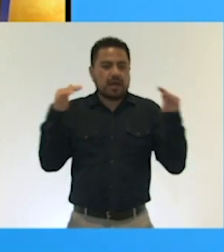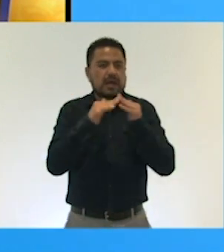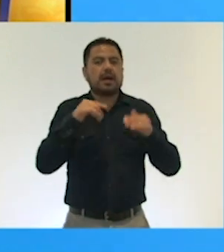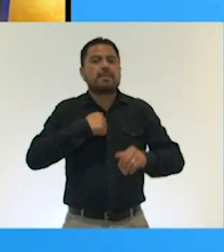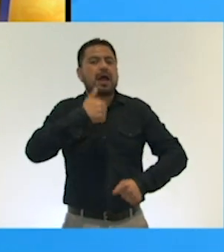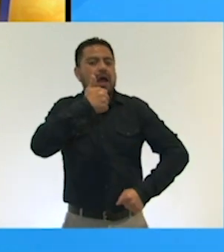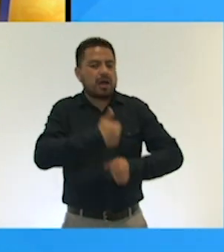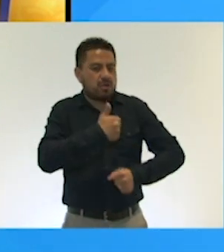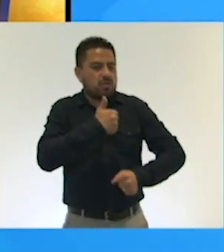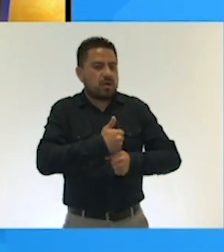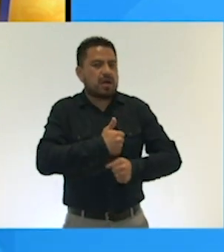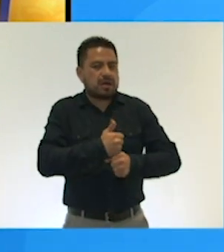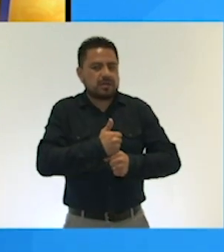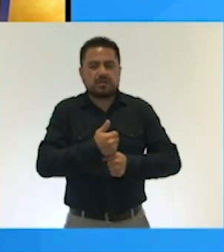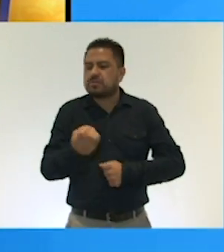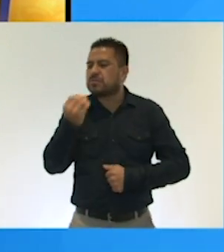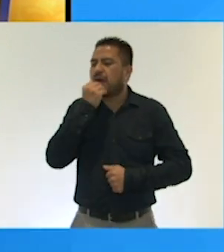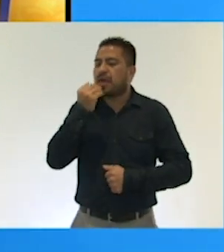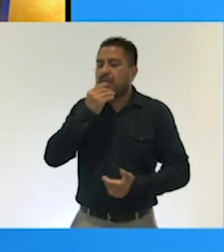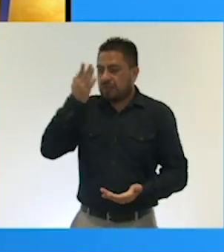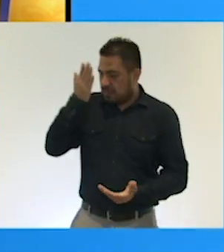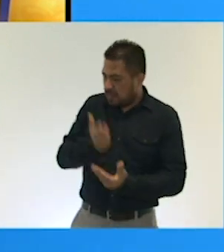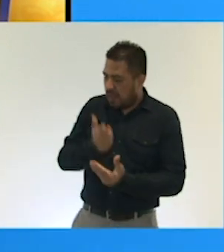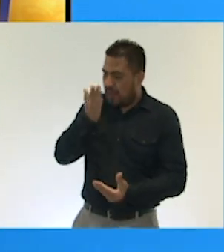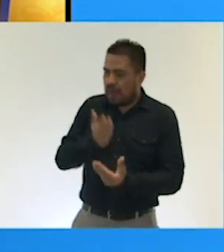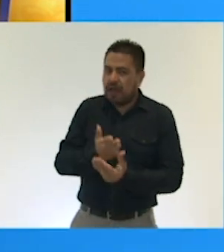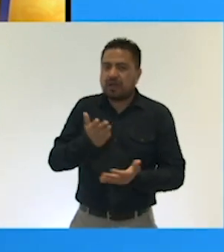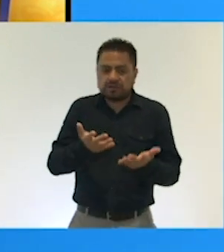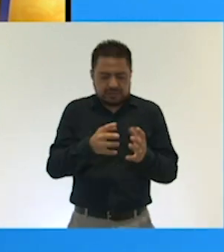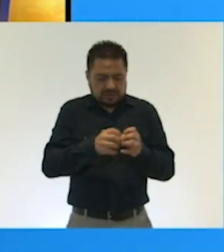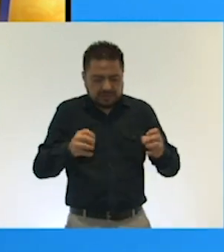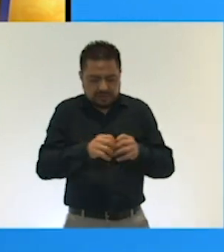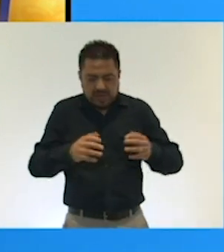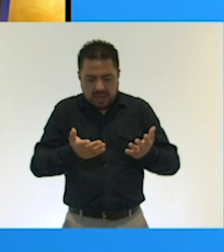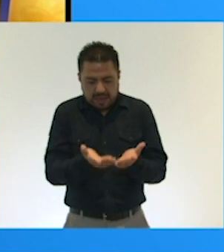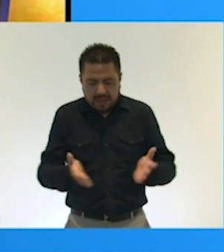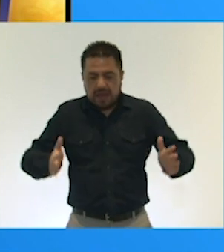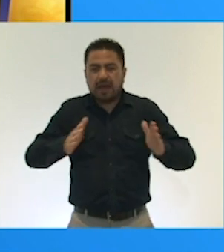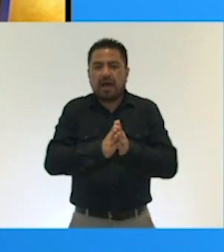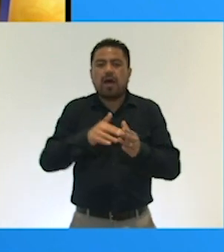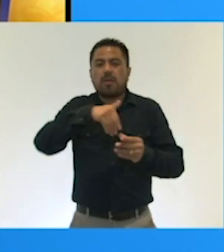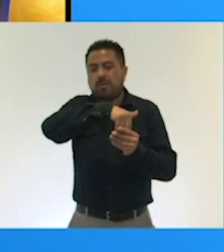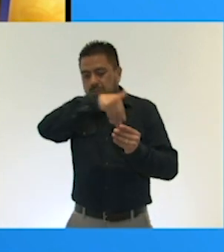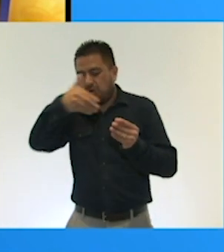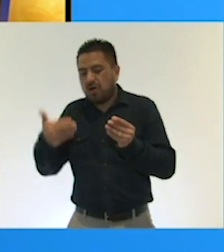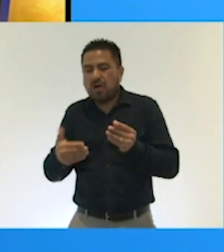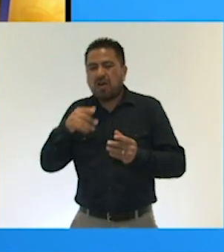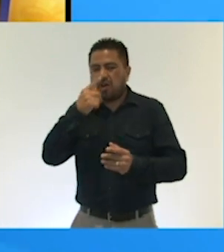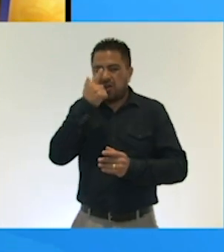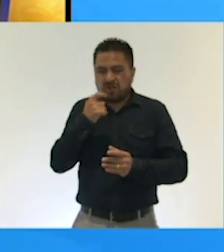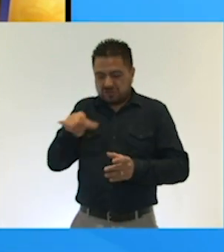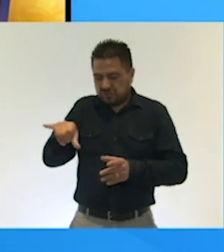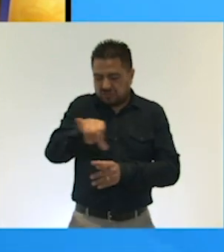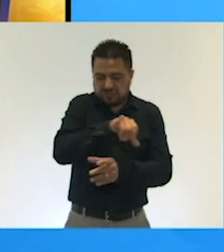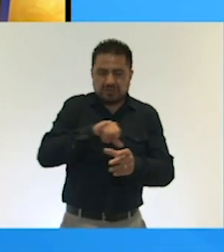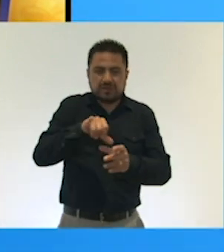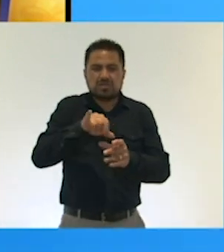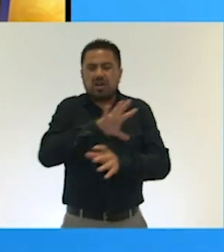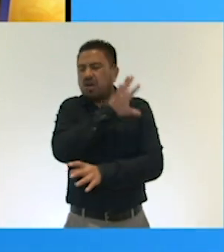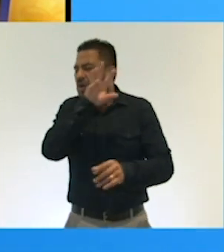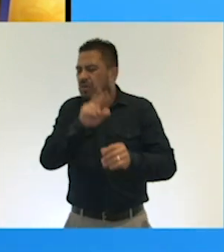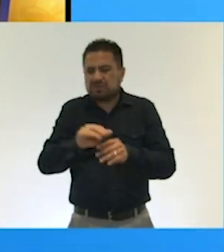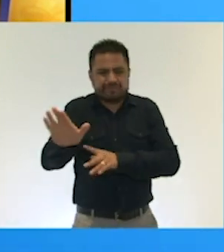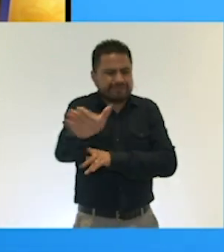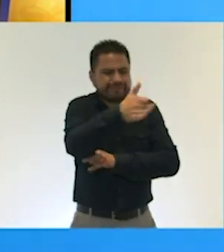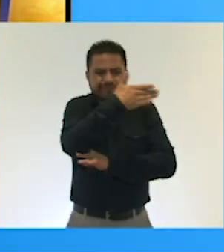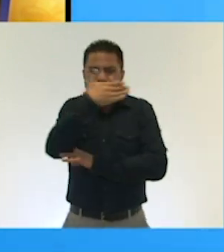abuelita. Vamos a cenar tacos, quesadillas, pambazos, ya sabes, todo muy patrio.